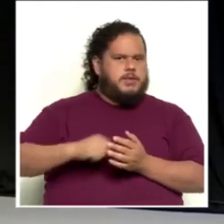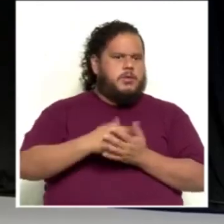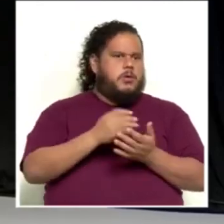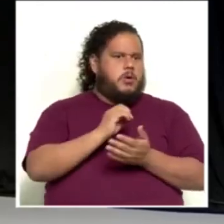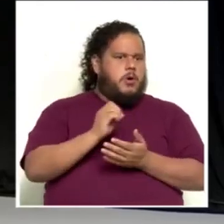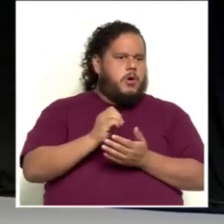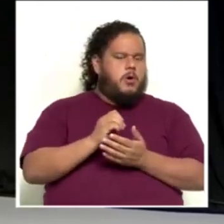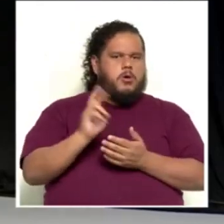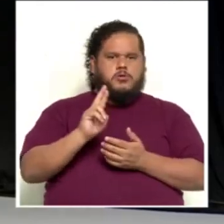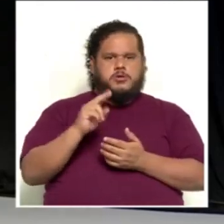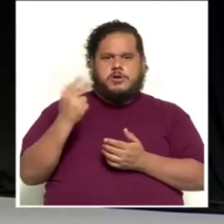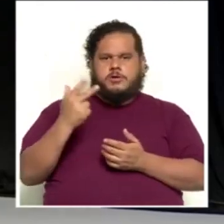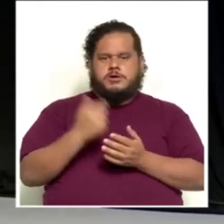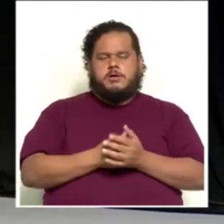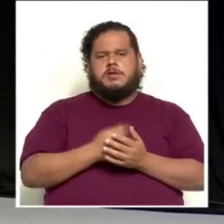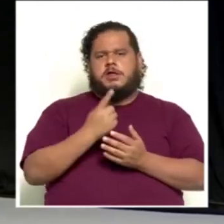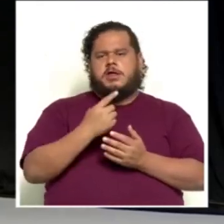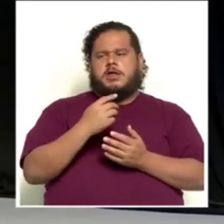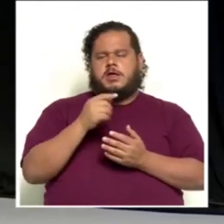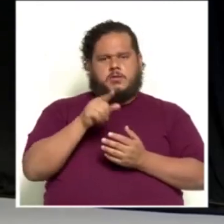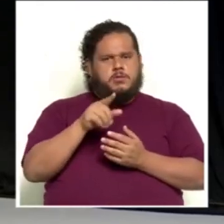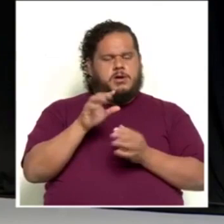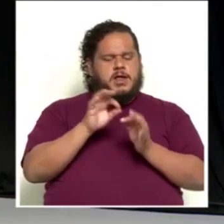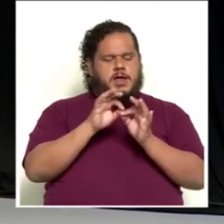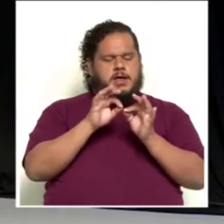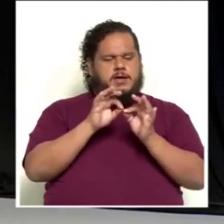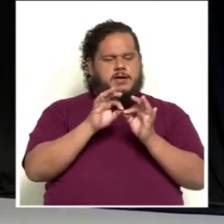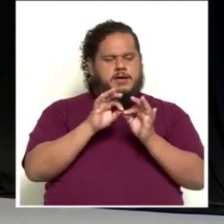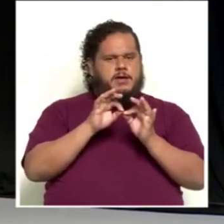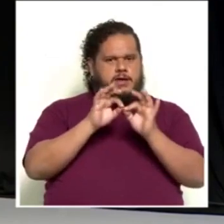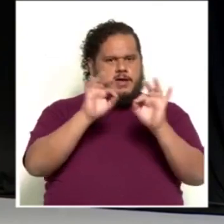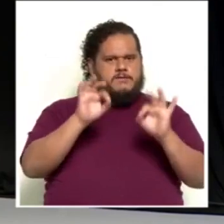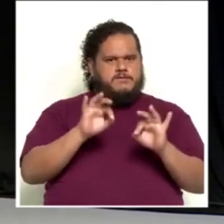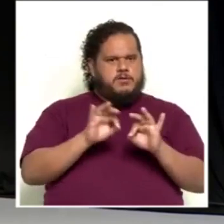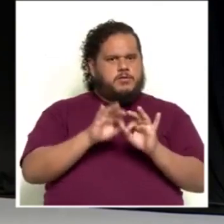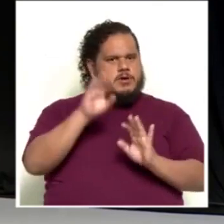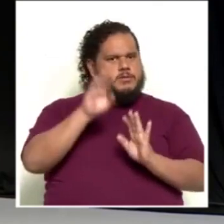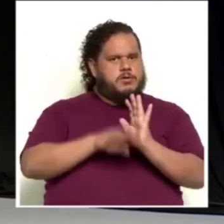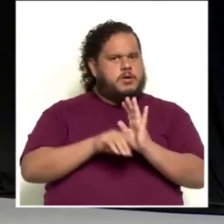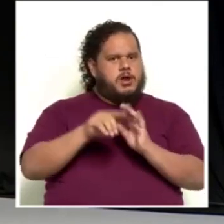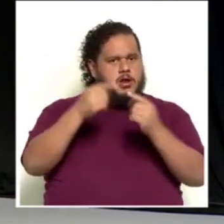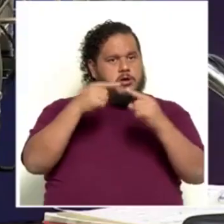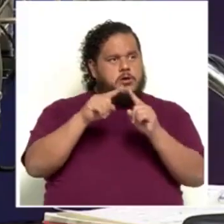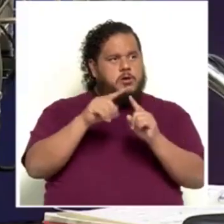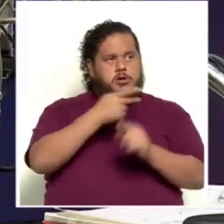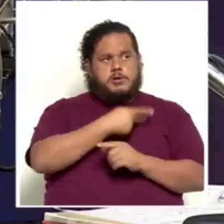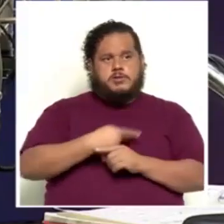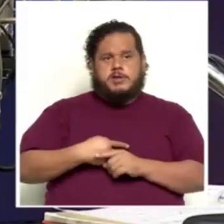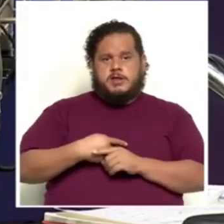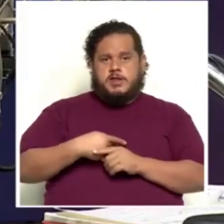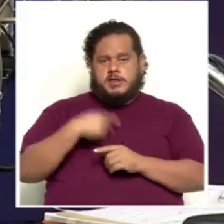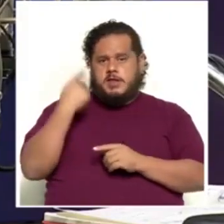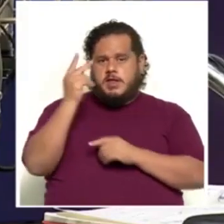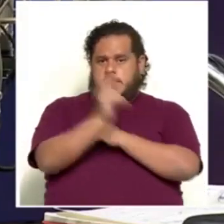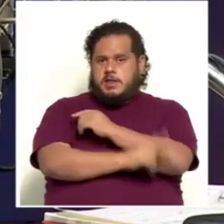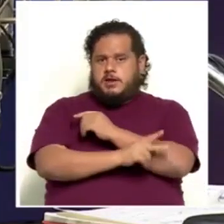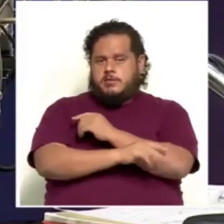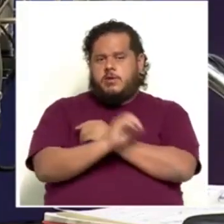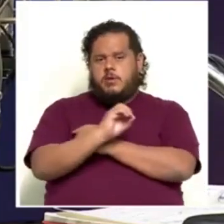Rodrigo Chávez, digamos que siendo una figura menor relativamente en una alcaldía, logra una presidencia de la República,